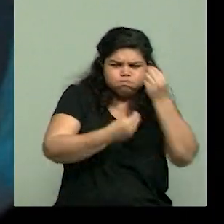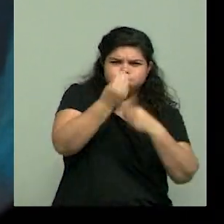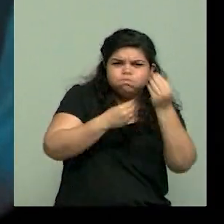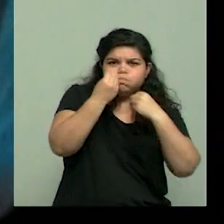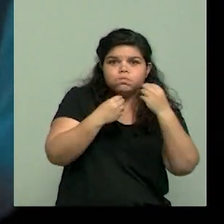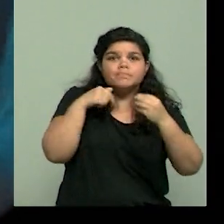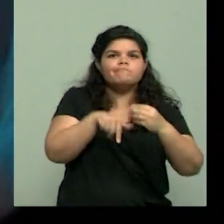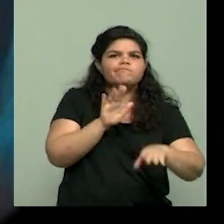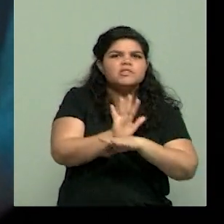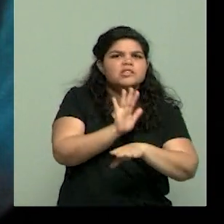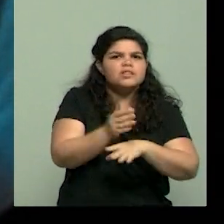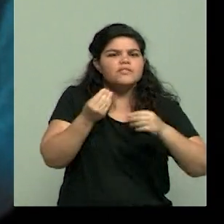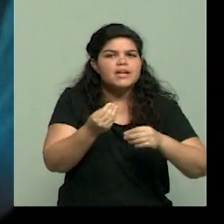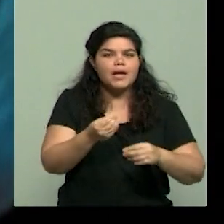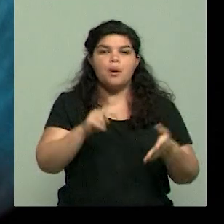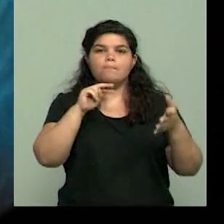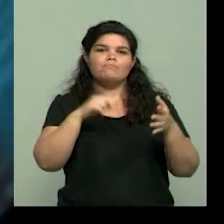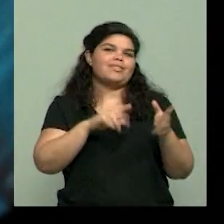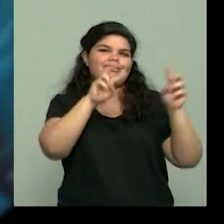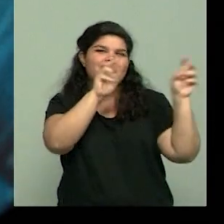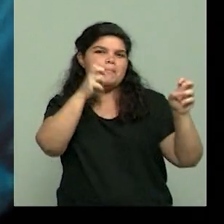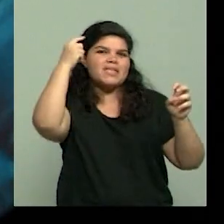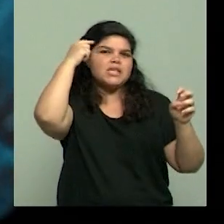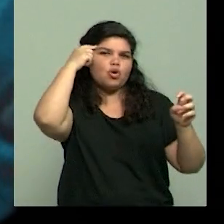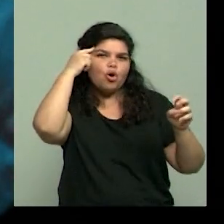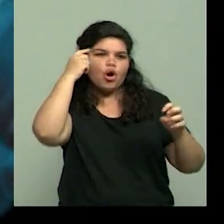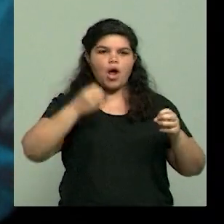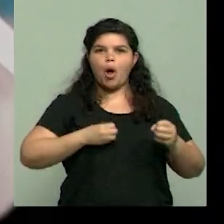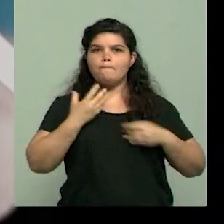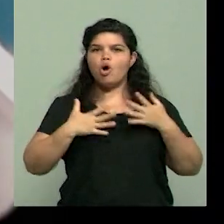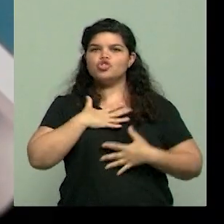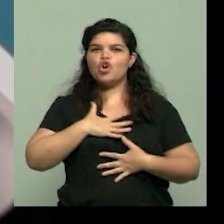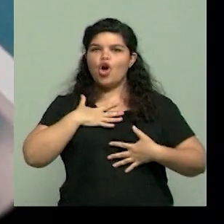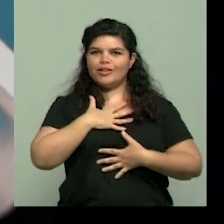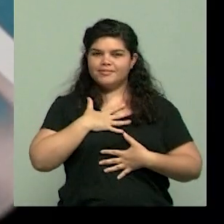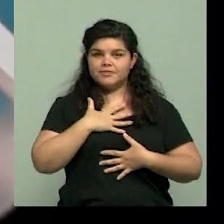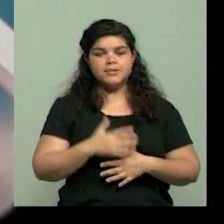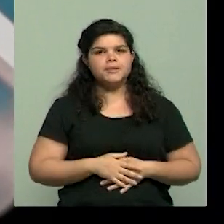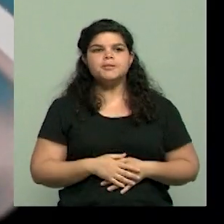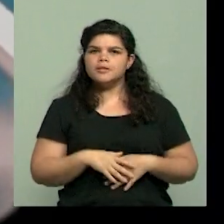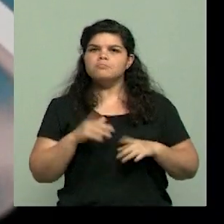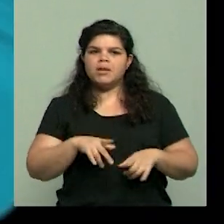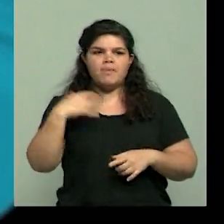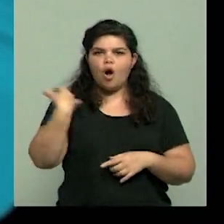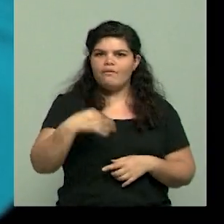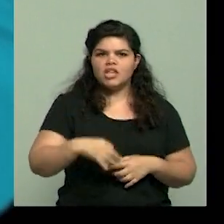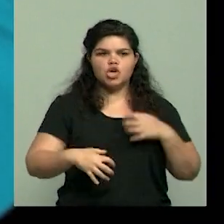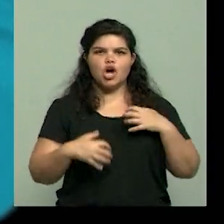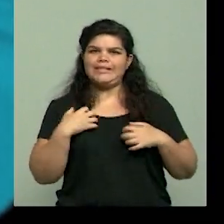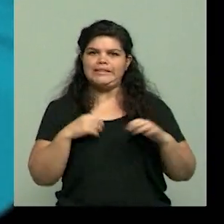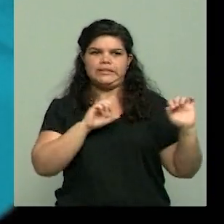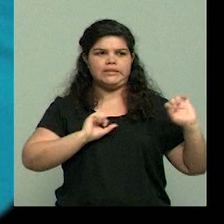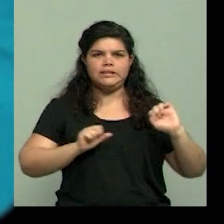estar motivado por factores psicológicos o emocionales. Las obligaciones, el estrés, la ansiedad,